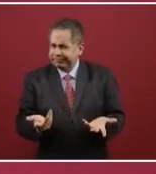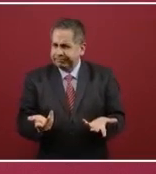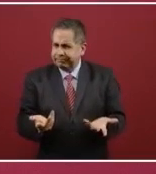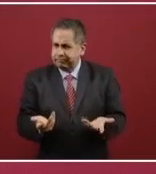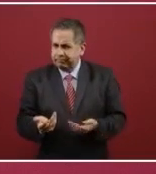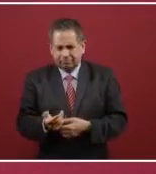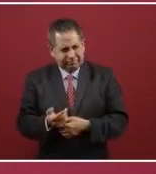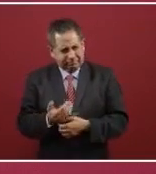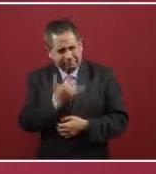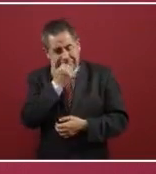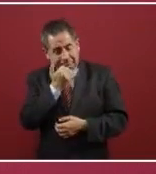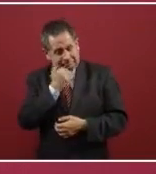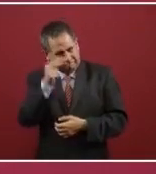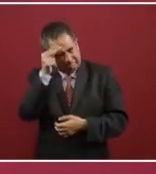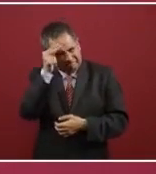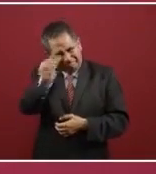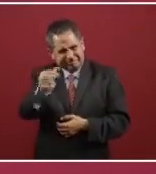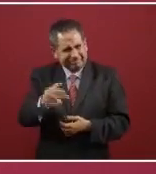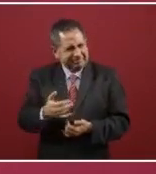Es para aplaudir, ¿no?